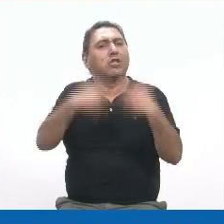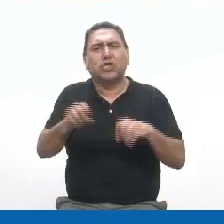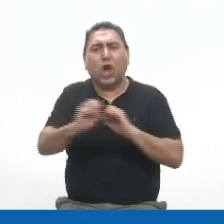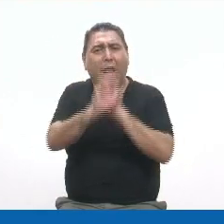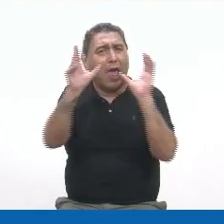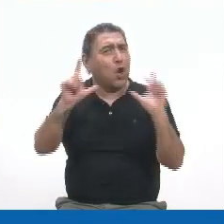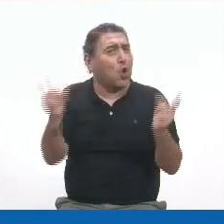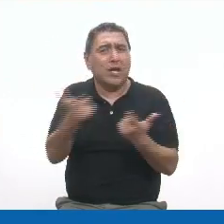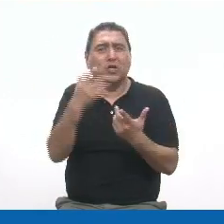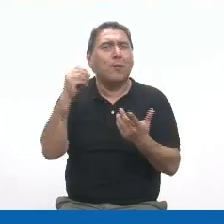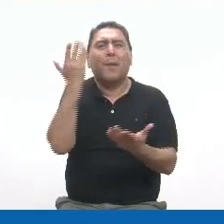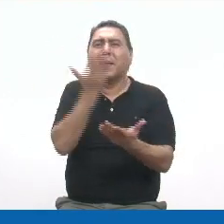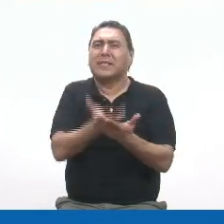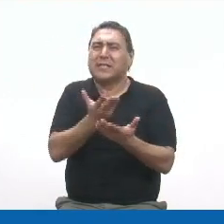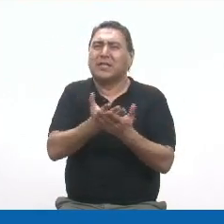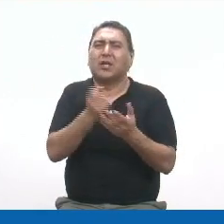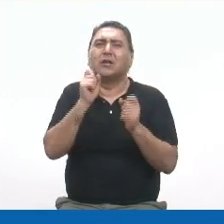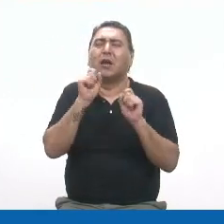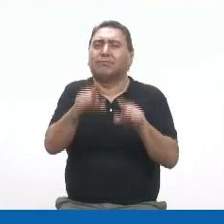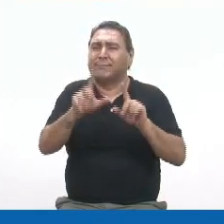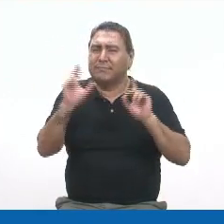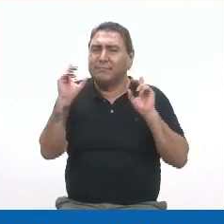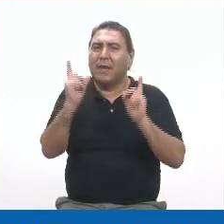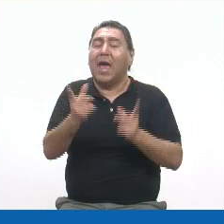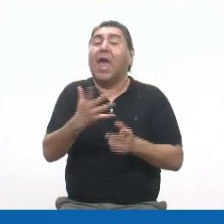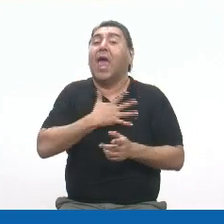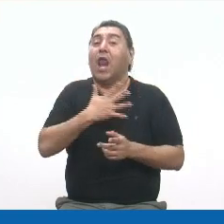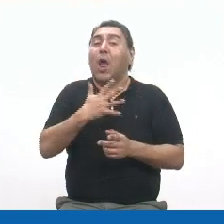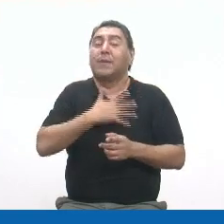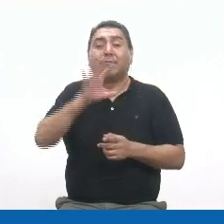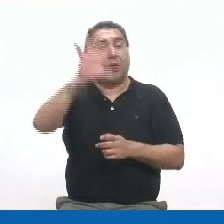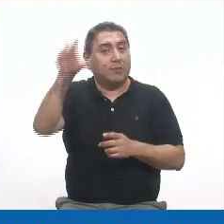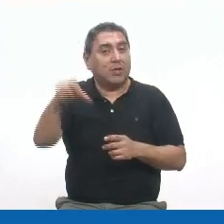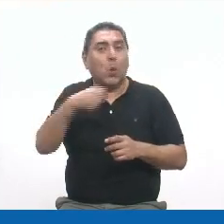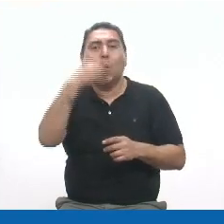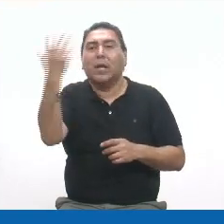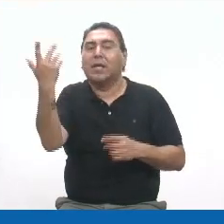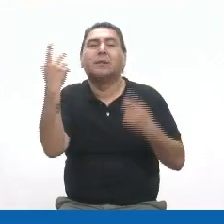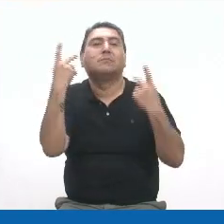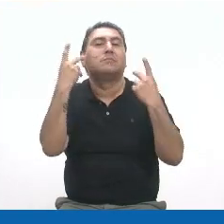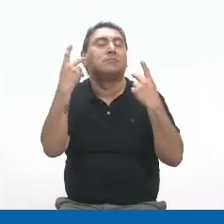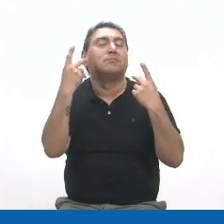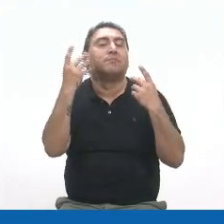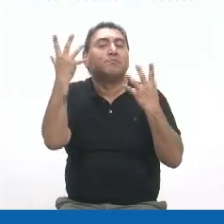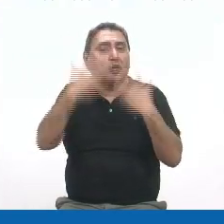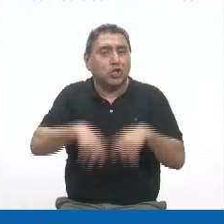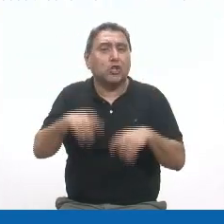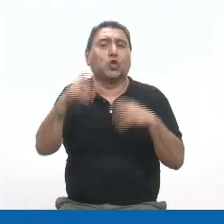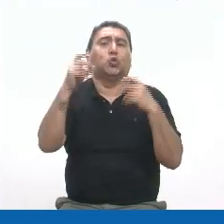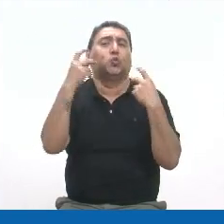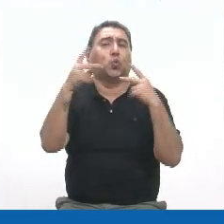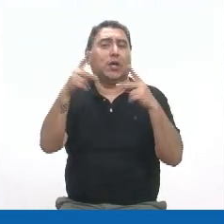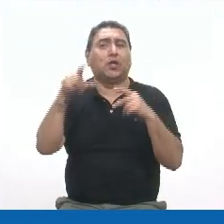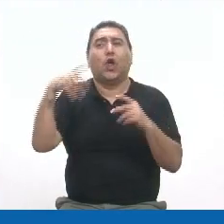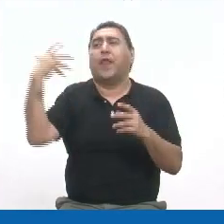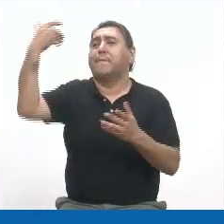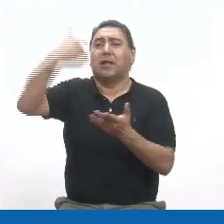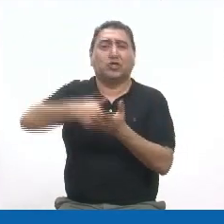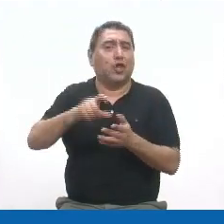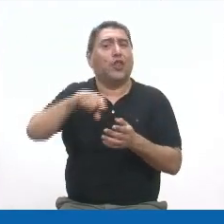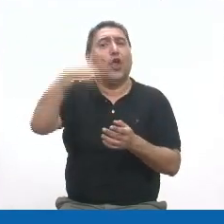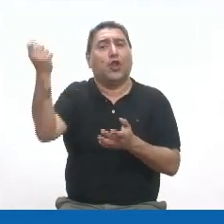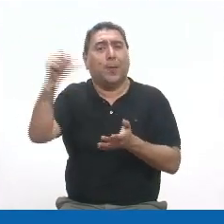van a ser las presentaciones de lo mismo, pero en el caso de mi provincia, cualquier proyecto turístico de inversiones extranjeras, de